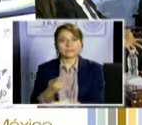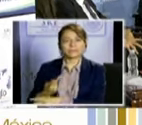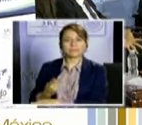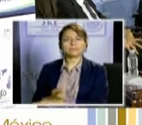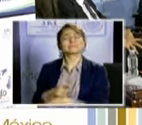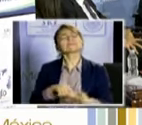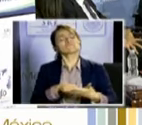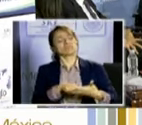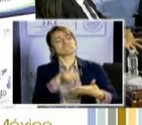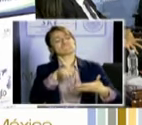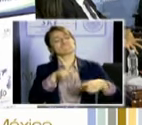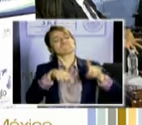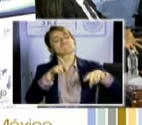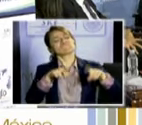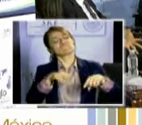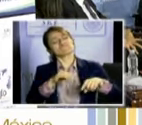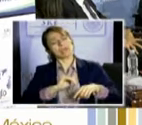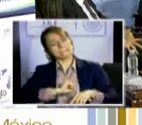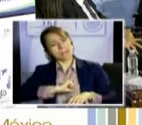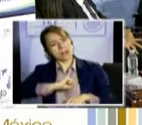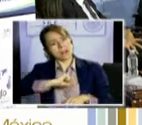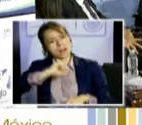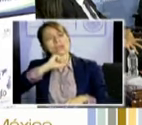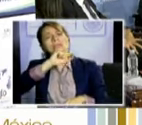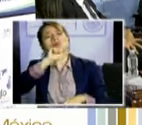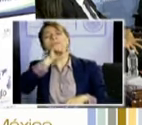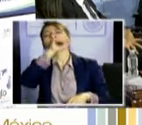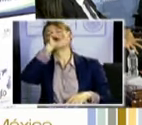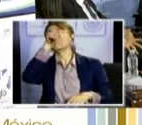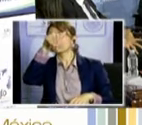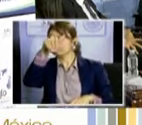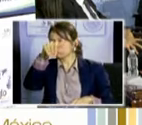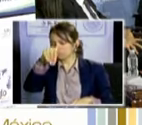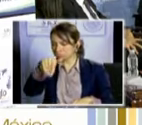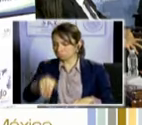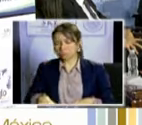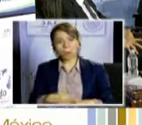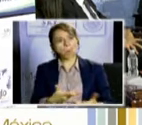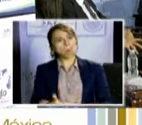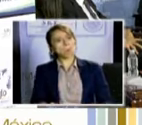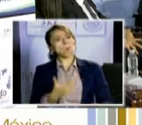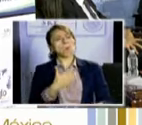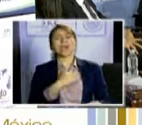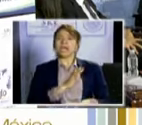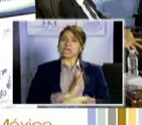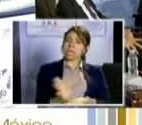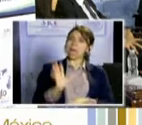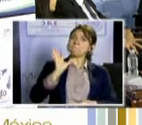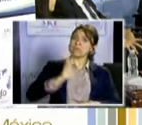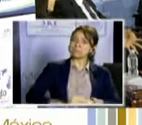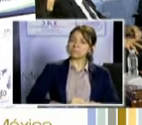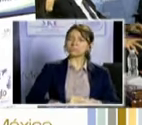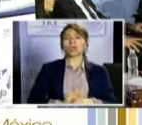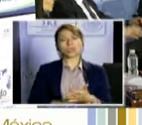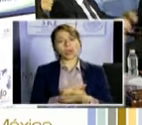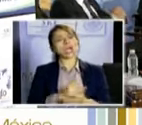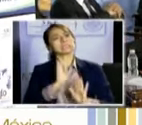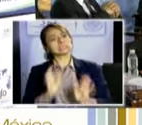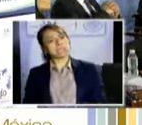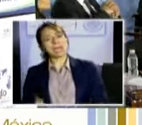decía, ¿cómo lo hemos logrado? Primero hemos legalizado las drogas, después hemos legalizado el robo, después hemos legalizado...